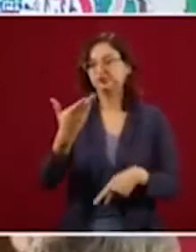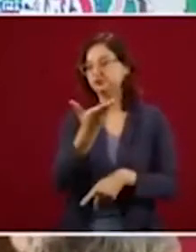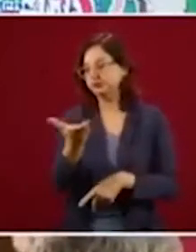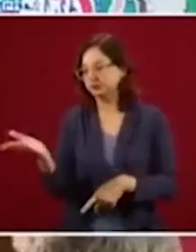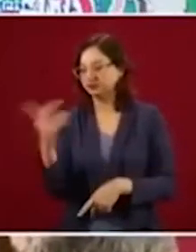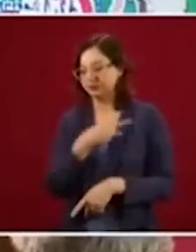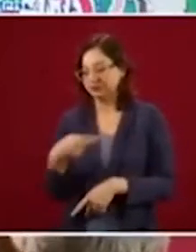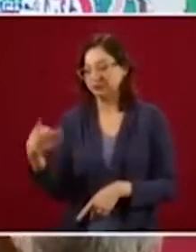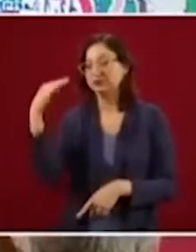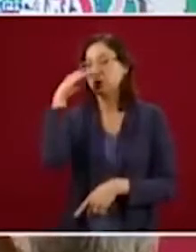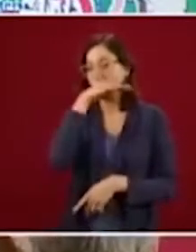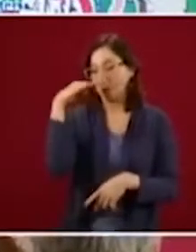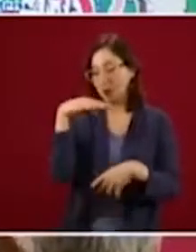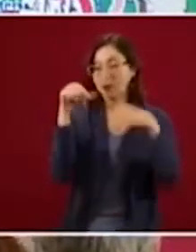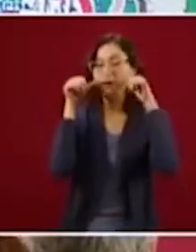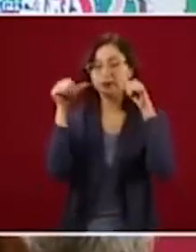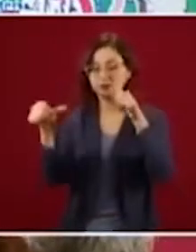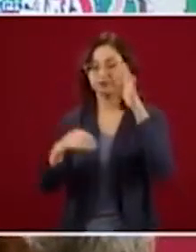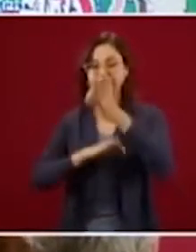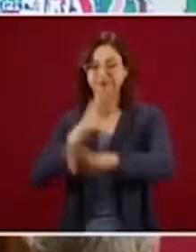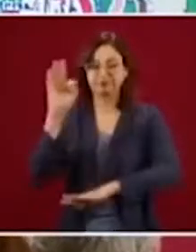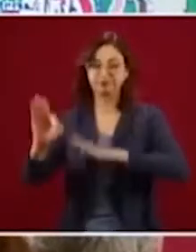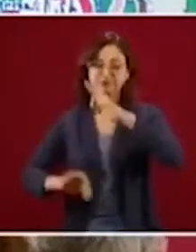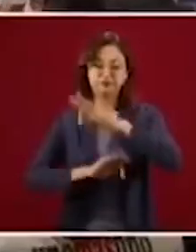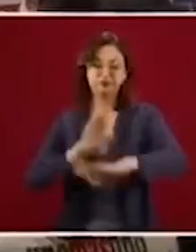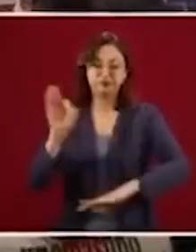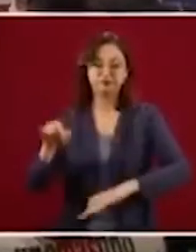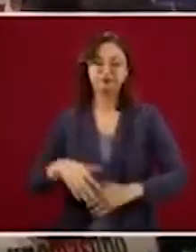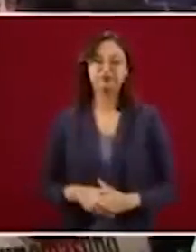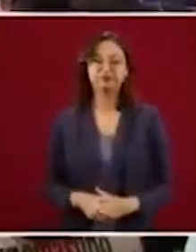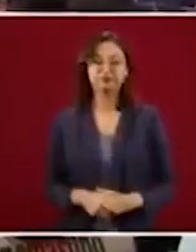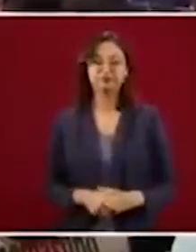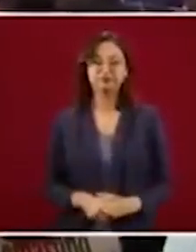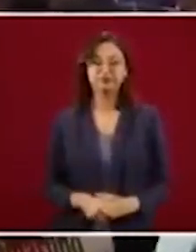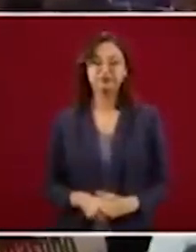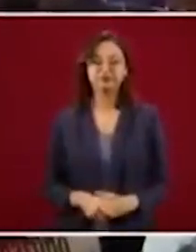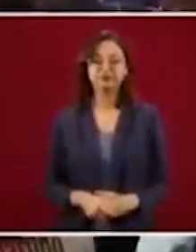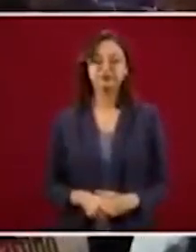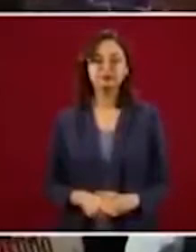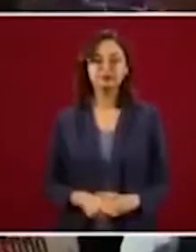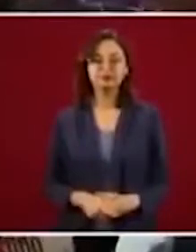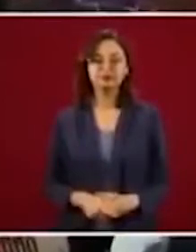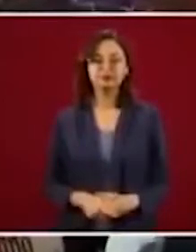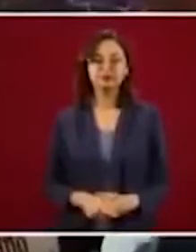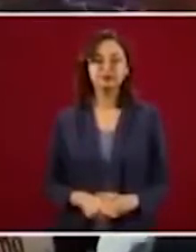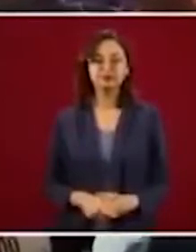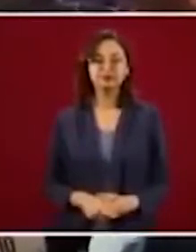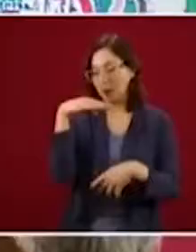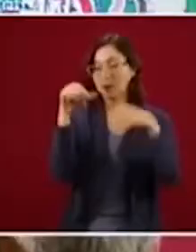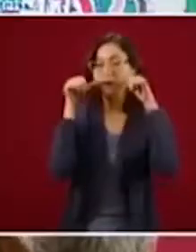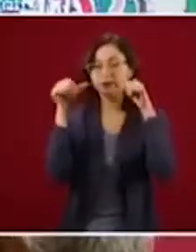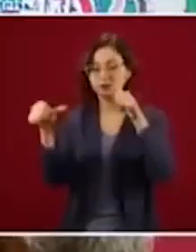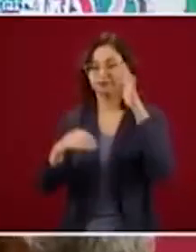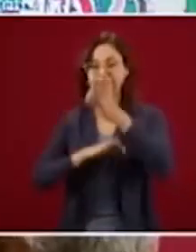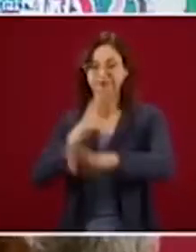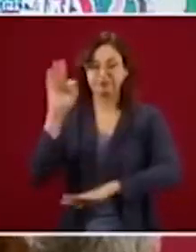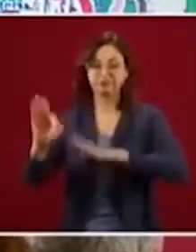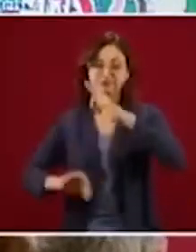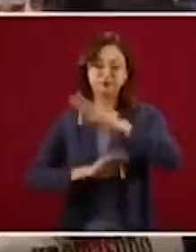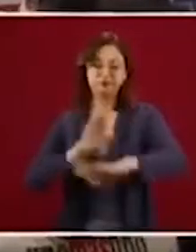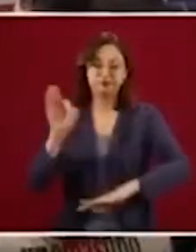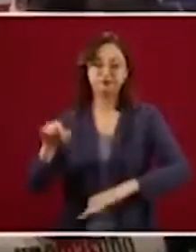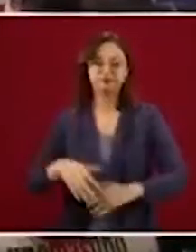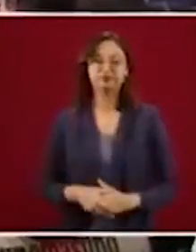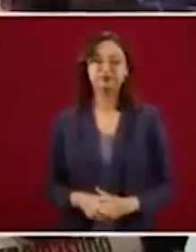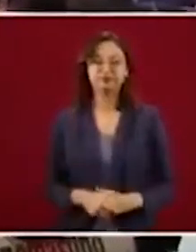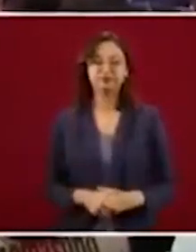imprimiría 6 millones de cachitos que tendrían un costo de 500 pesos cada uno. Este martes el presidente sugirió que 2 millones serían vendidos por la lotería, mientras que los